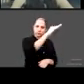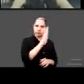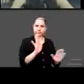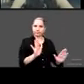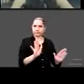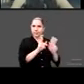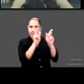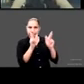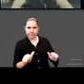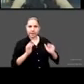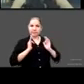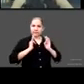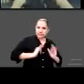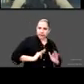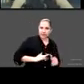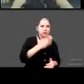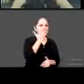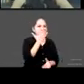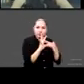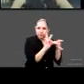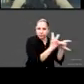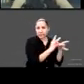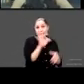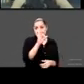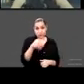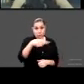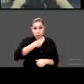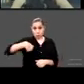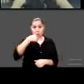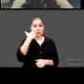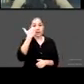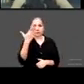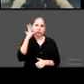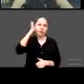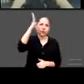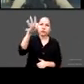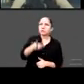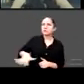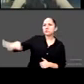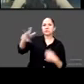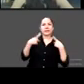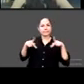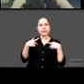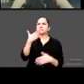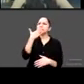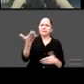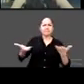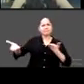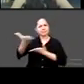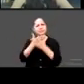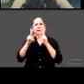sociedades más exitosas, más felices, más pacíficas, como existen en el mundo, aquellas que hace 30 años comenzaron